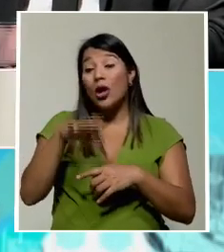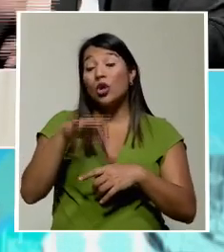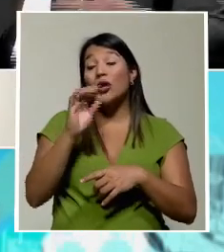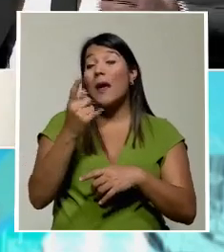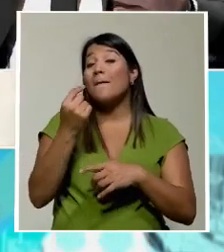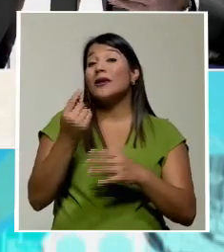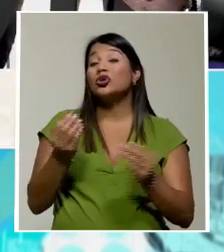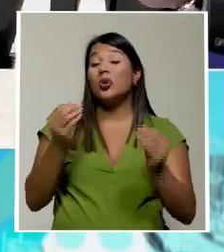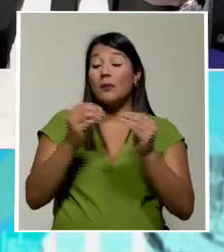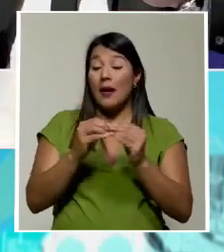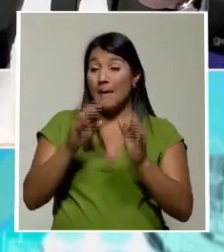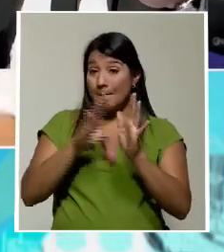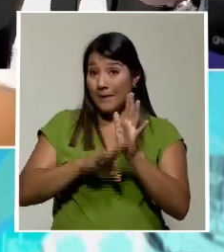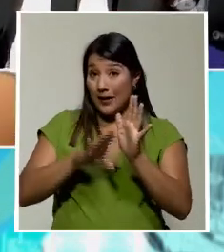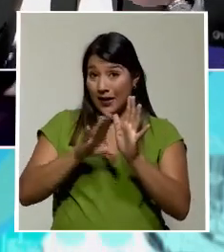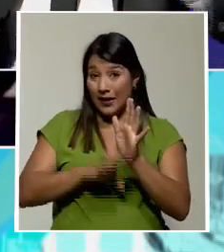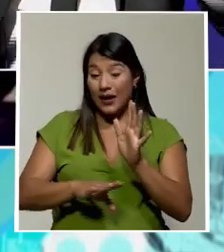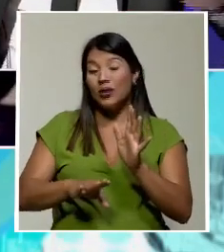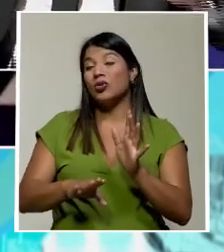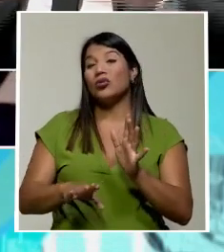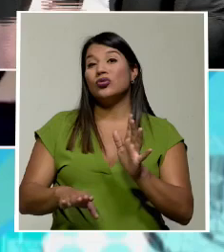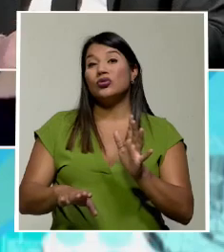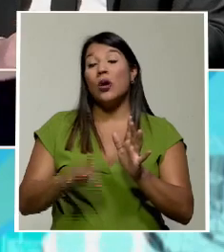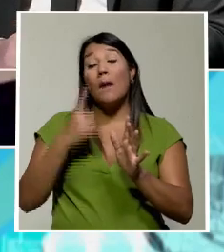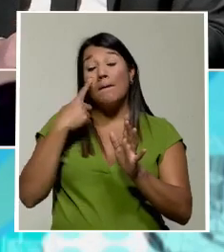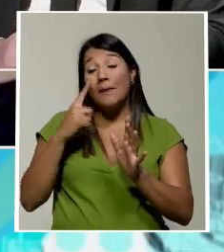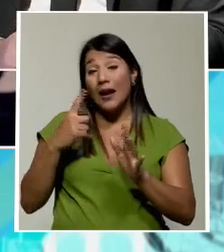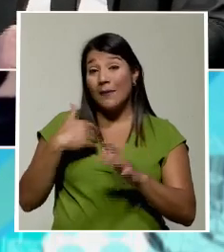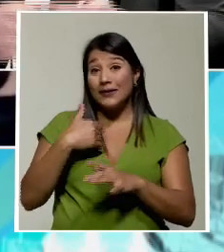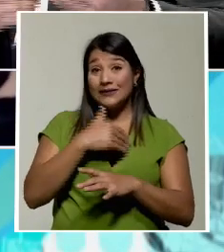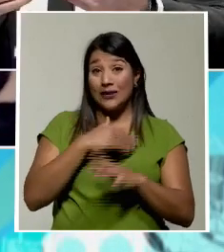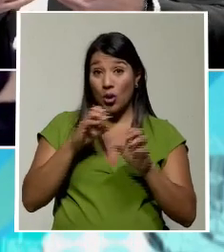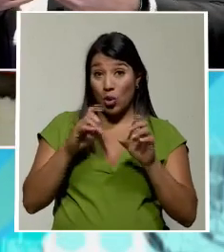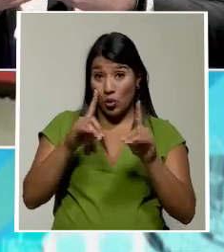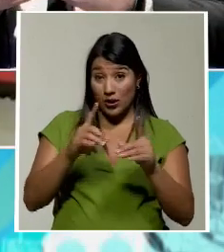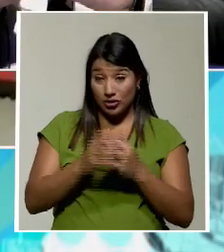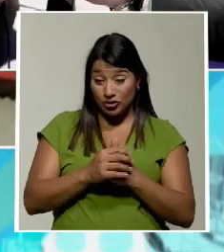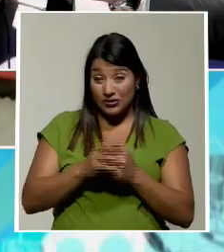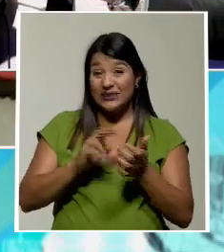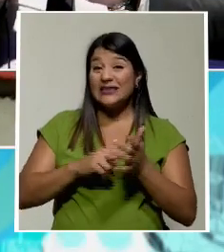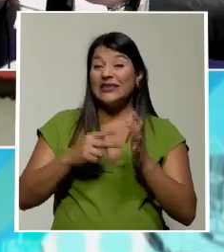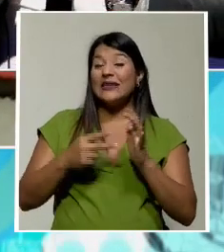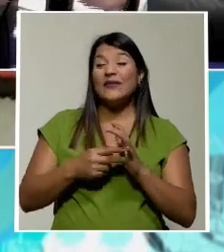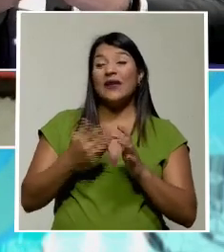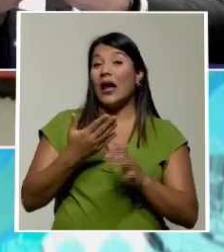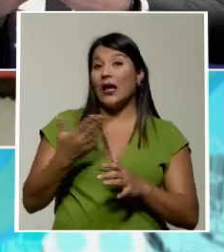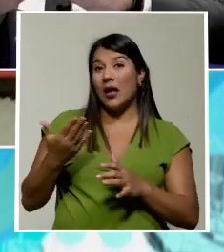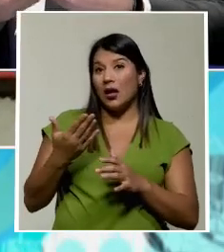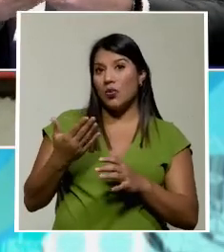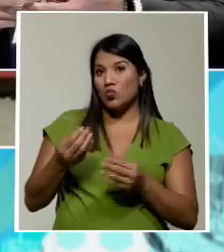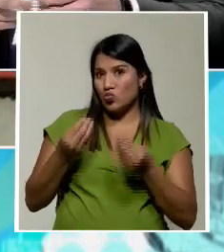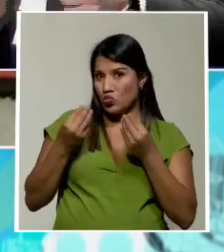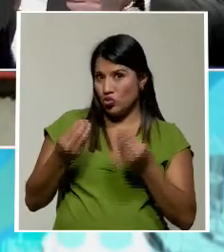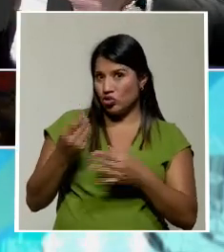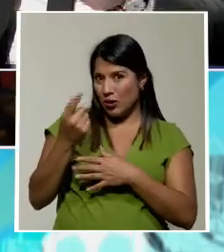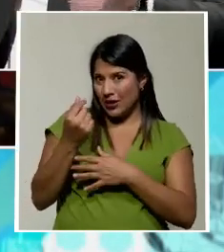el precio que logra la Fundación para el Ministerio de Educación. Es decir, es una